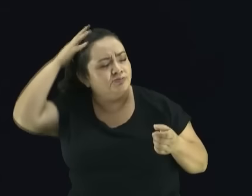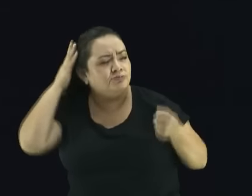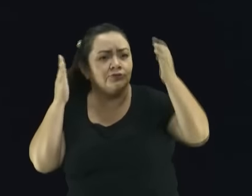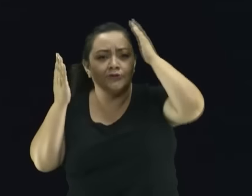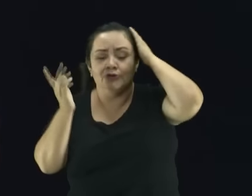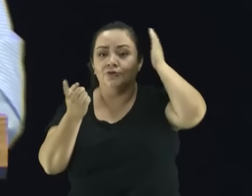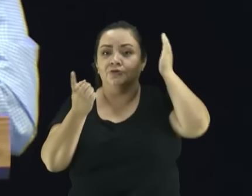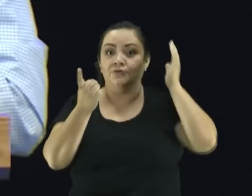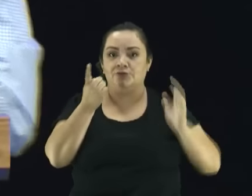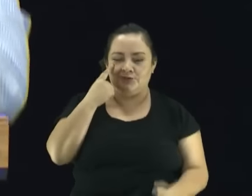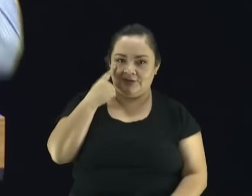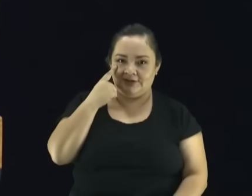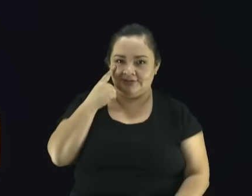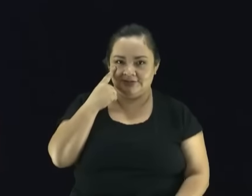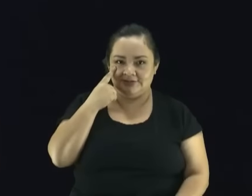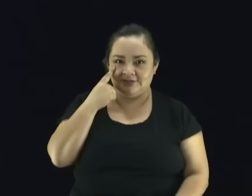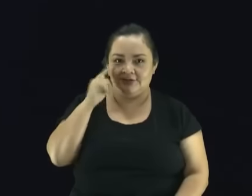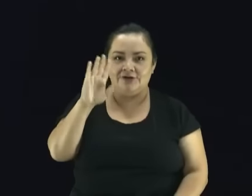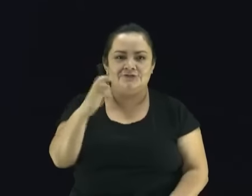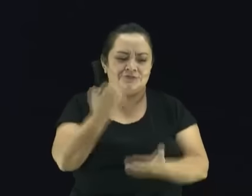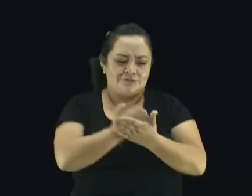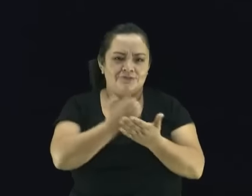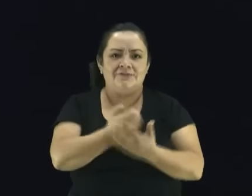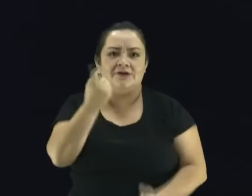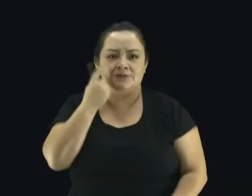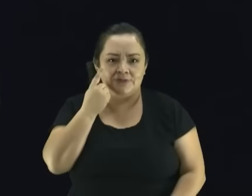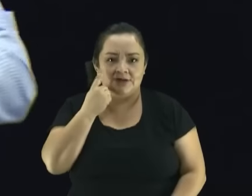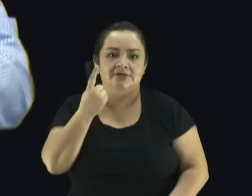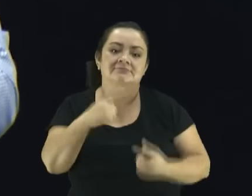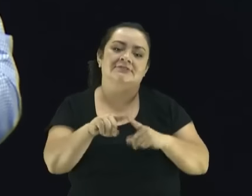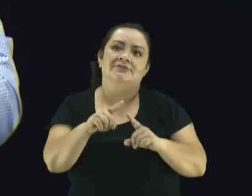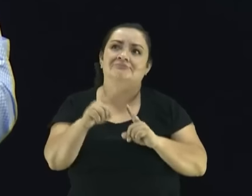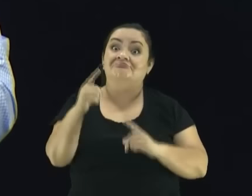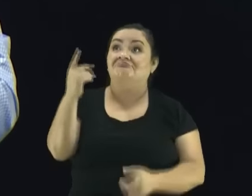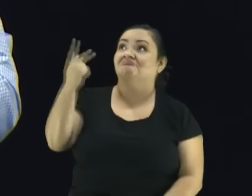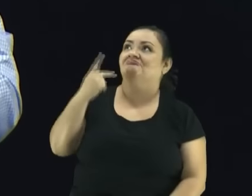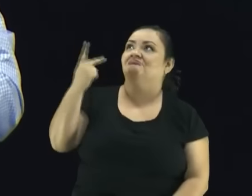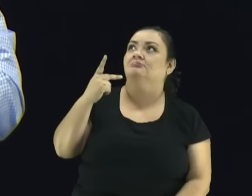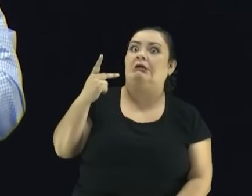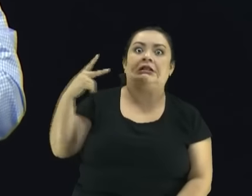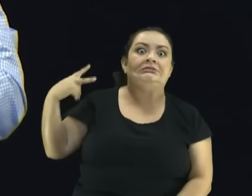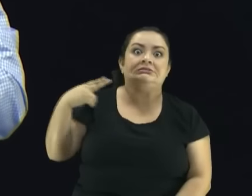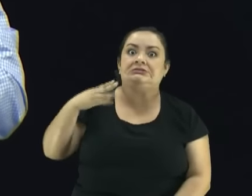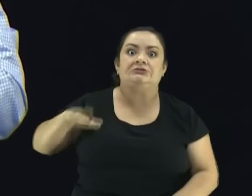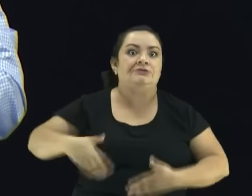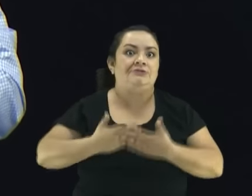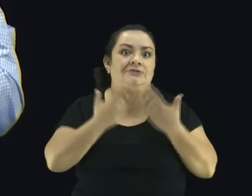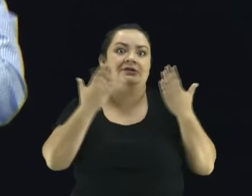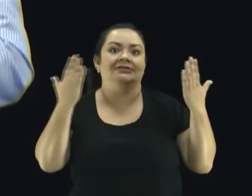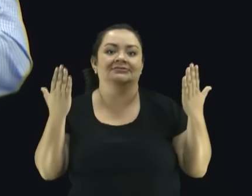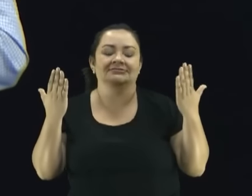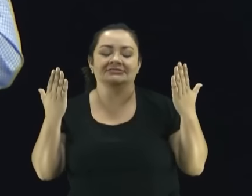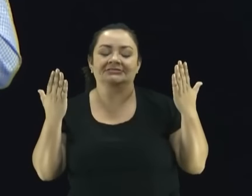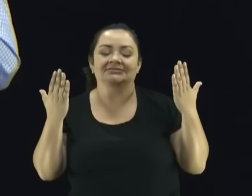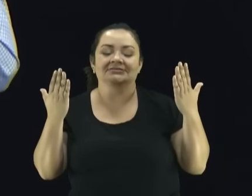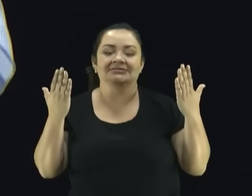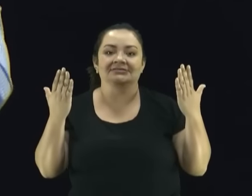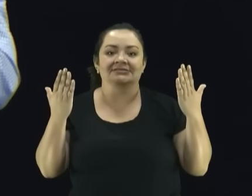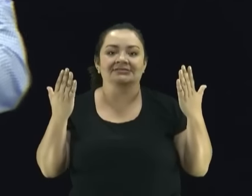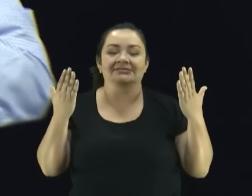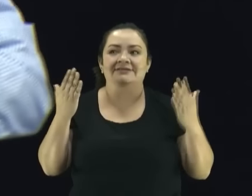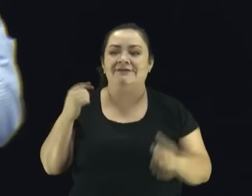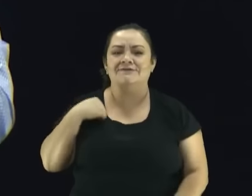aliento cuidas tus finanzas pero no cuidas tu relación con Dios y llega una doctrina